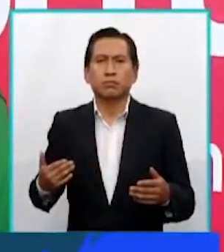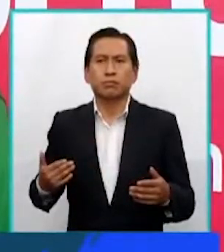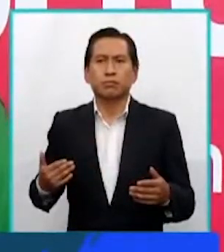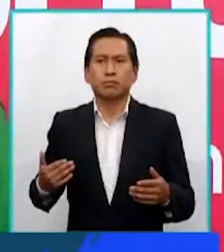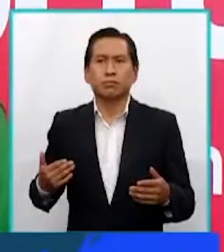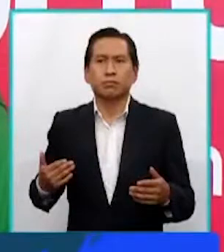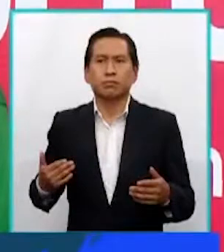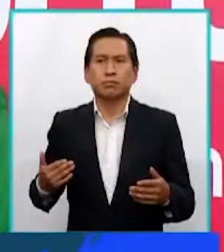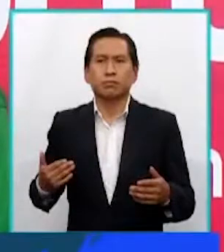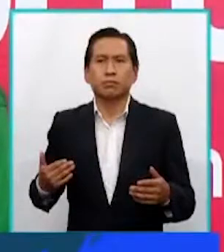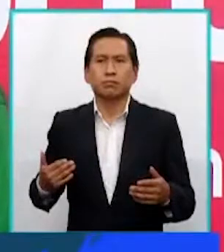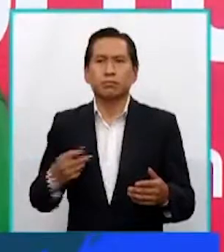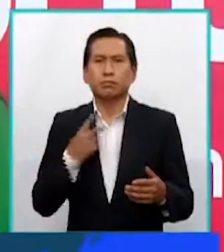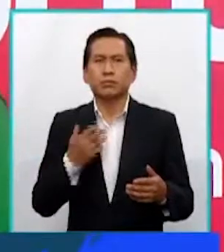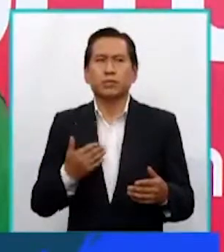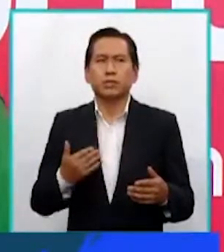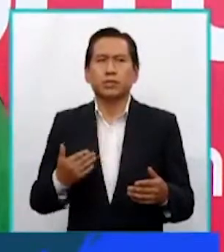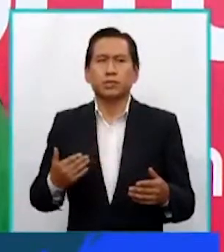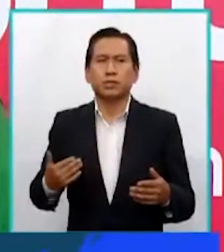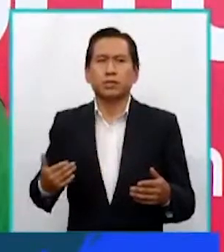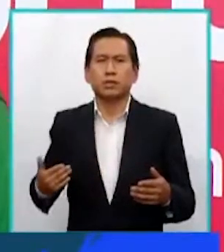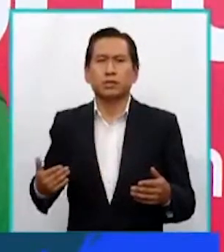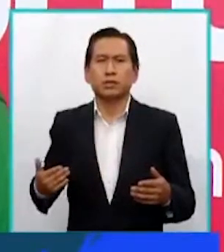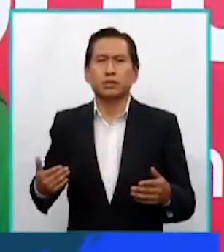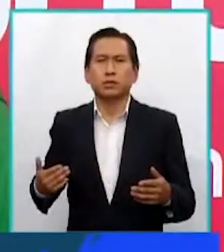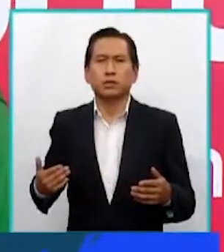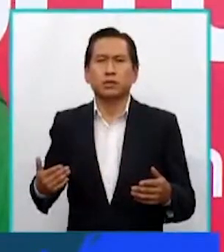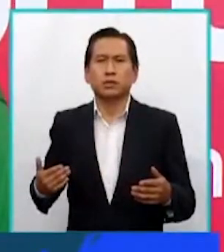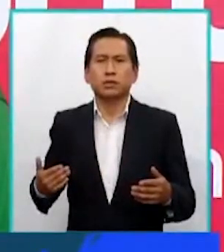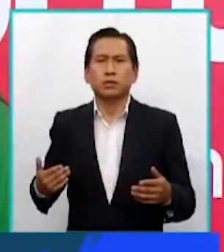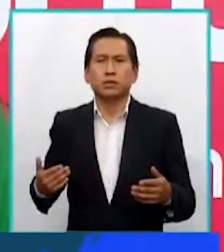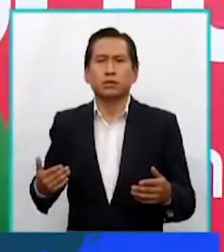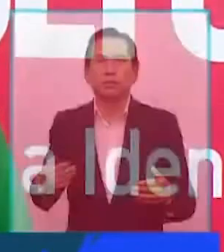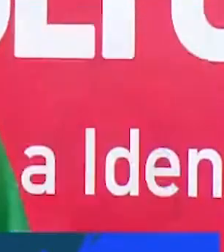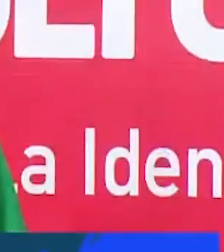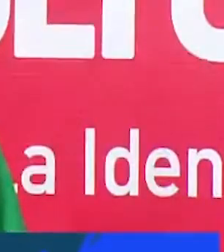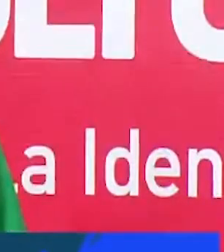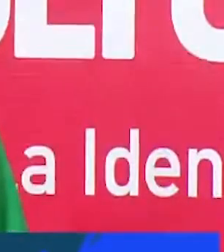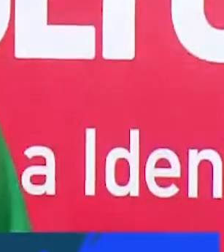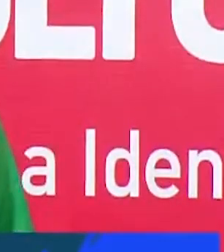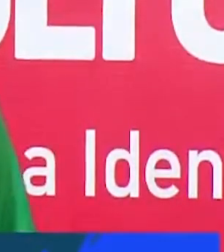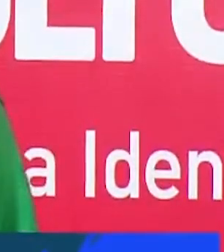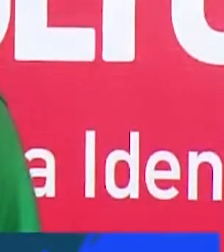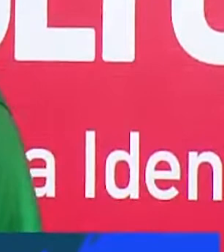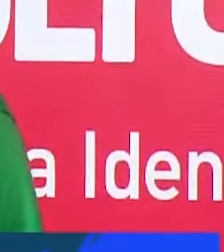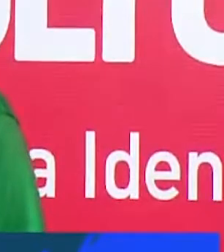coristas, guitarristas. Uh-huh. Luego se deshizo el grupo, hemos formado un grupo de fusión, llama Catarsis, el